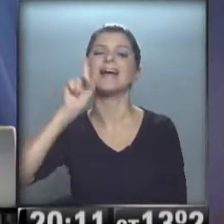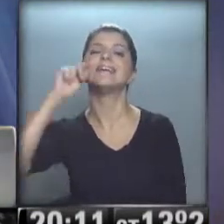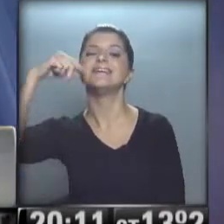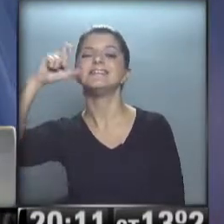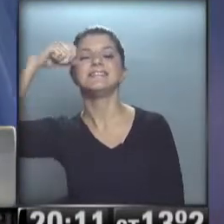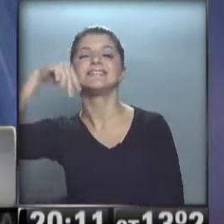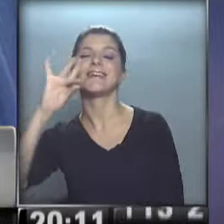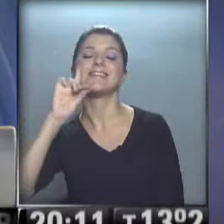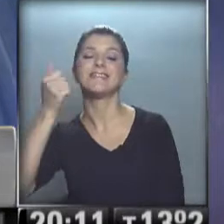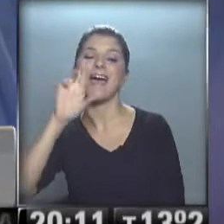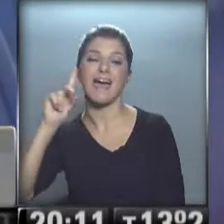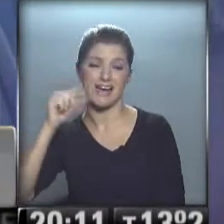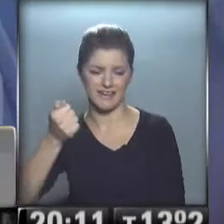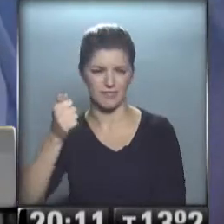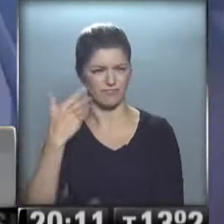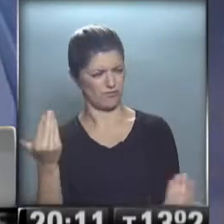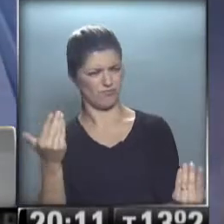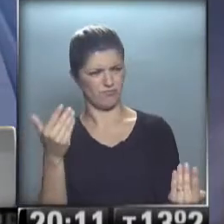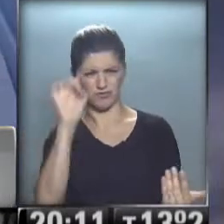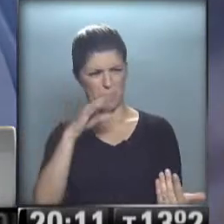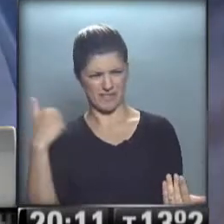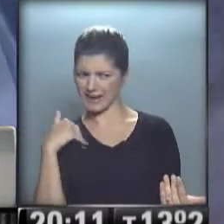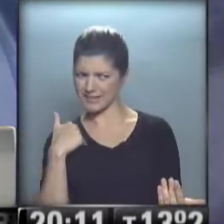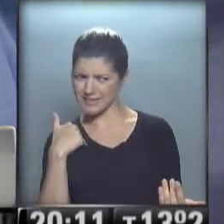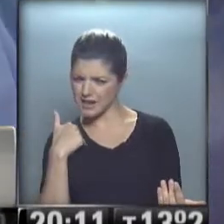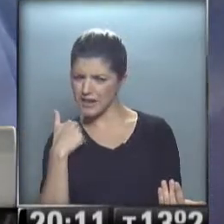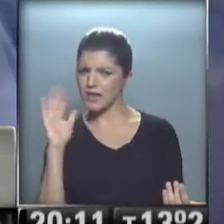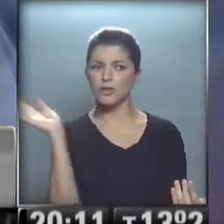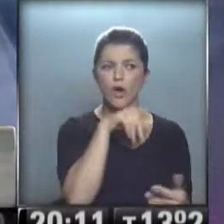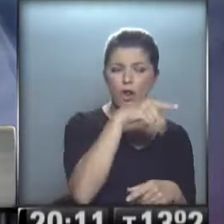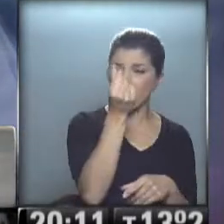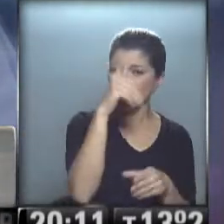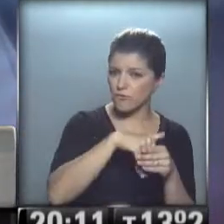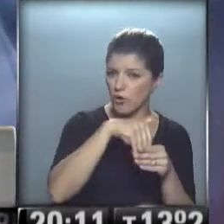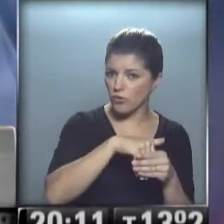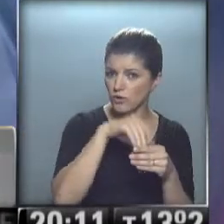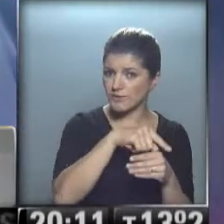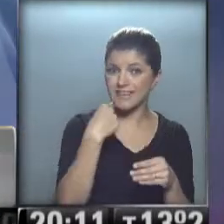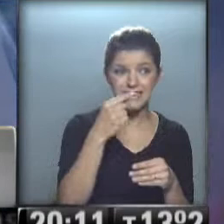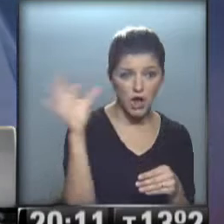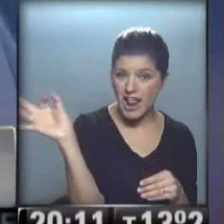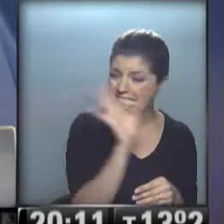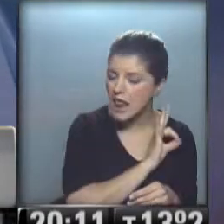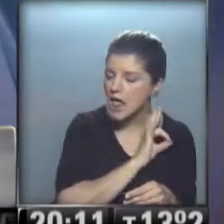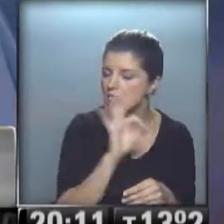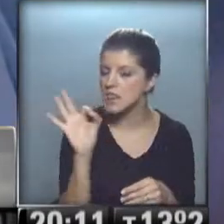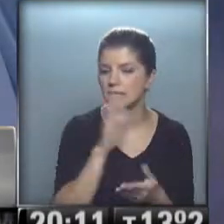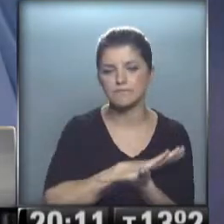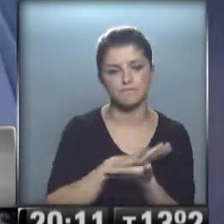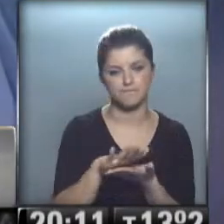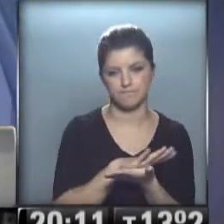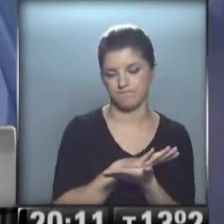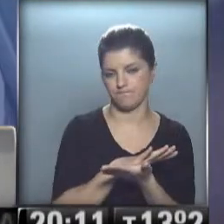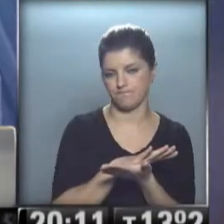sea, solamente la Argentina. Todo lo que hicieron los fondos buitres de Paul Singer no mencionó ni una línea.